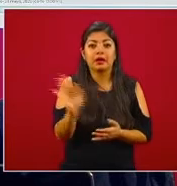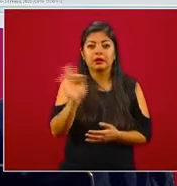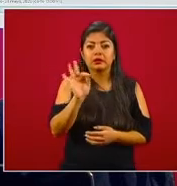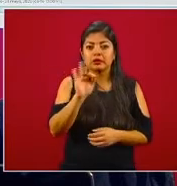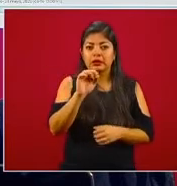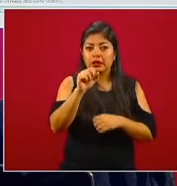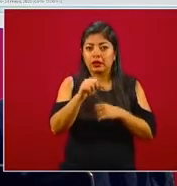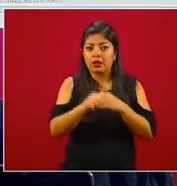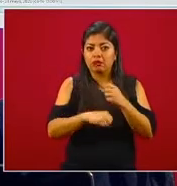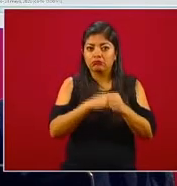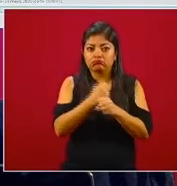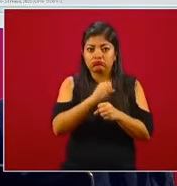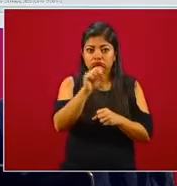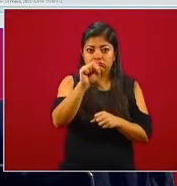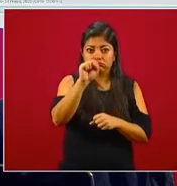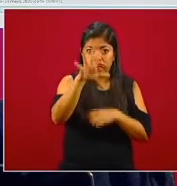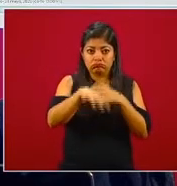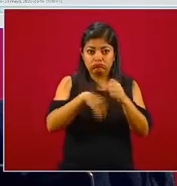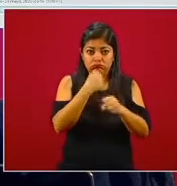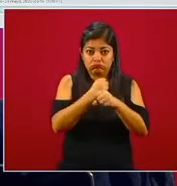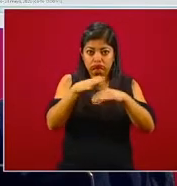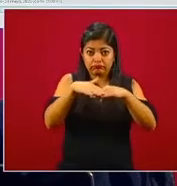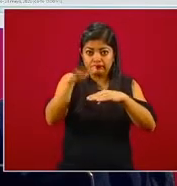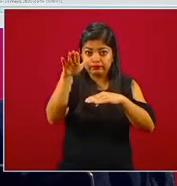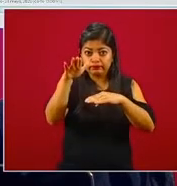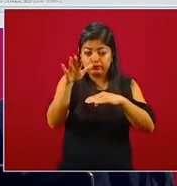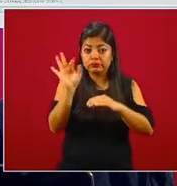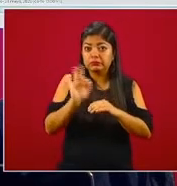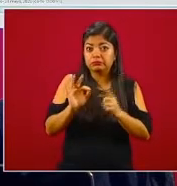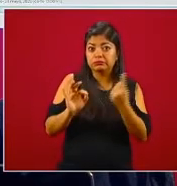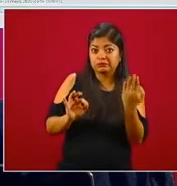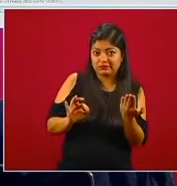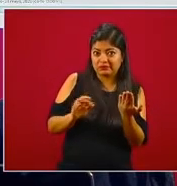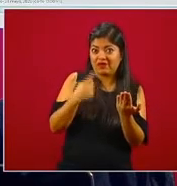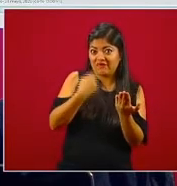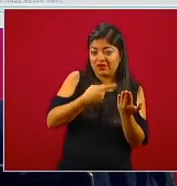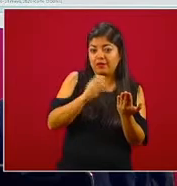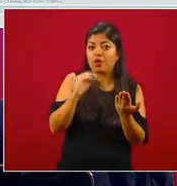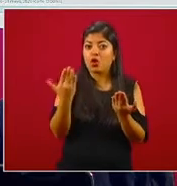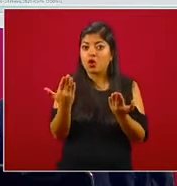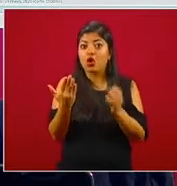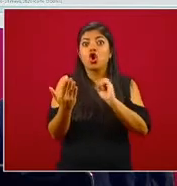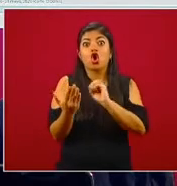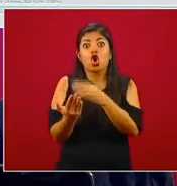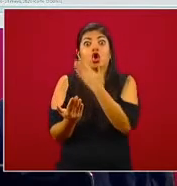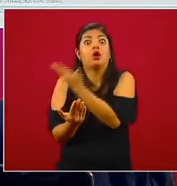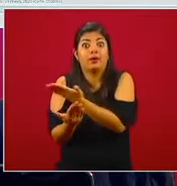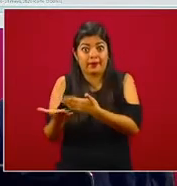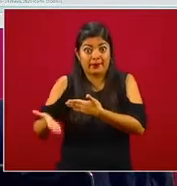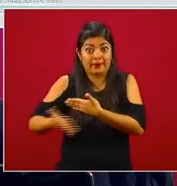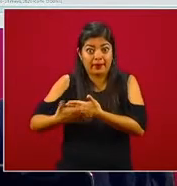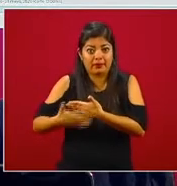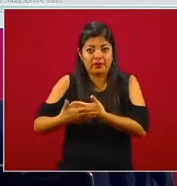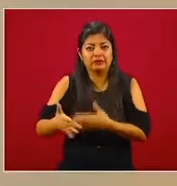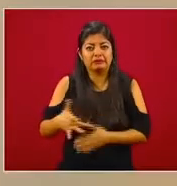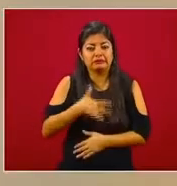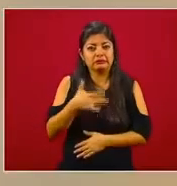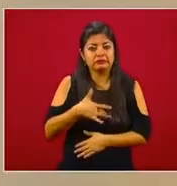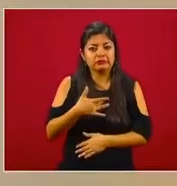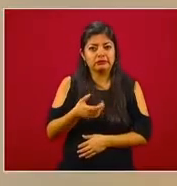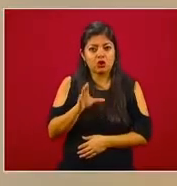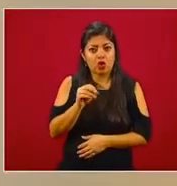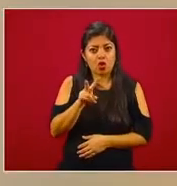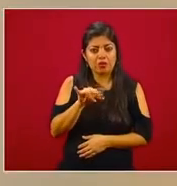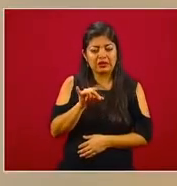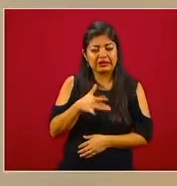mayor de vapes or 65 cigars años en or cualquiera de estas cigarettes, dos or if condiciones you are o es una older than mujer 65 embarazada years old in y either of presenta these síntomas de COVID, conditions, or